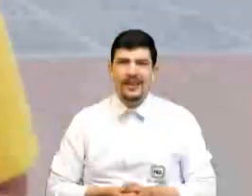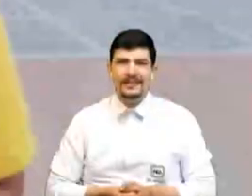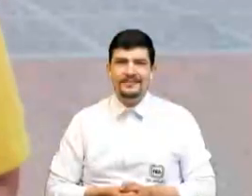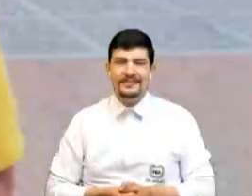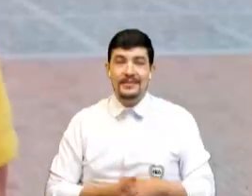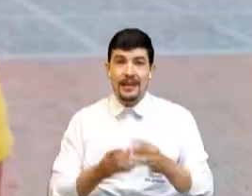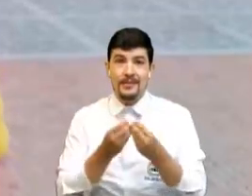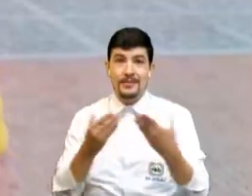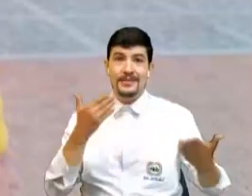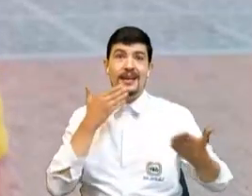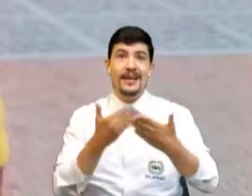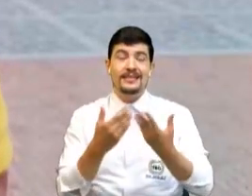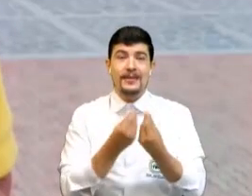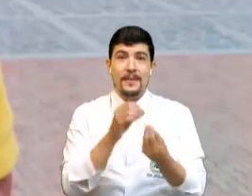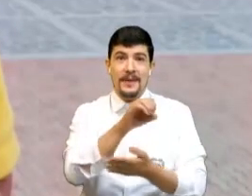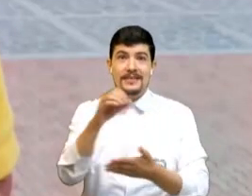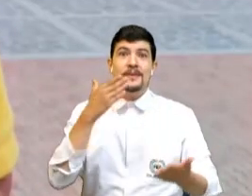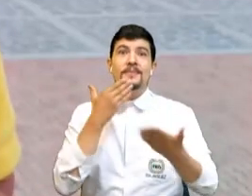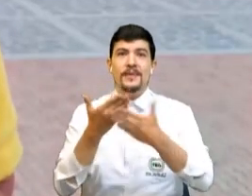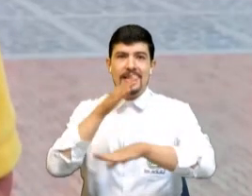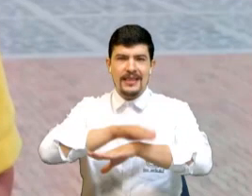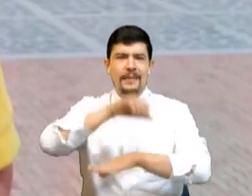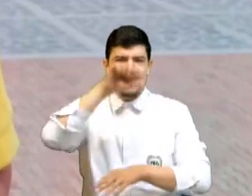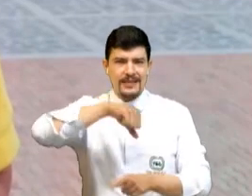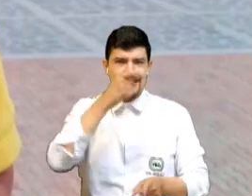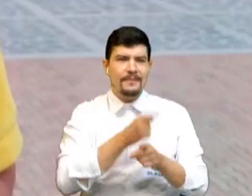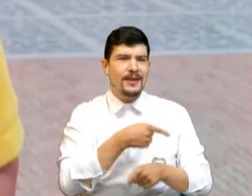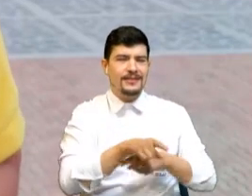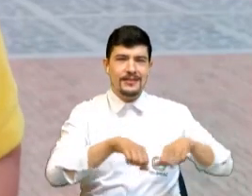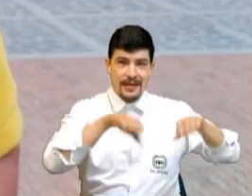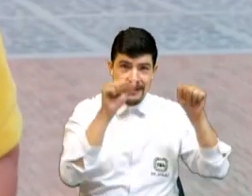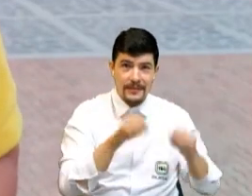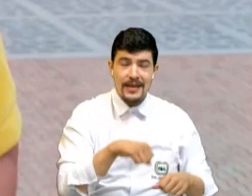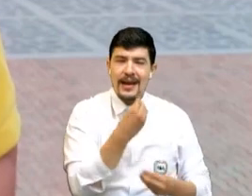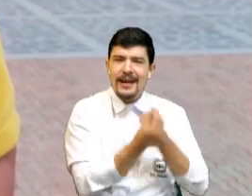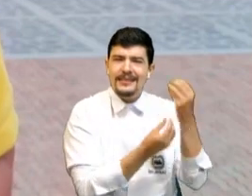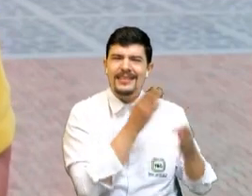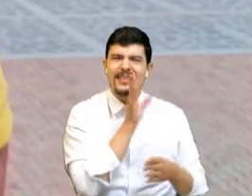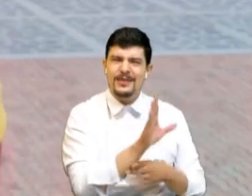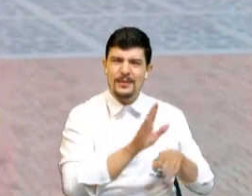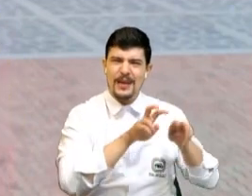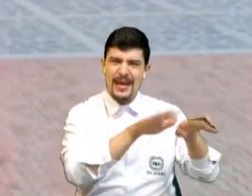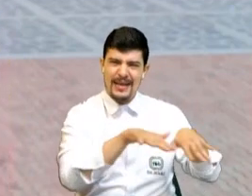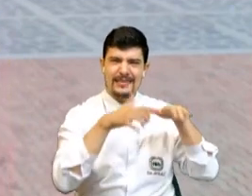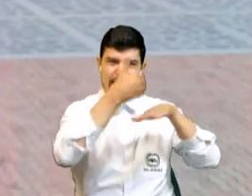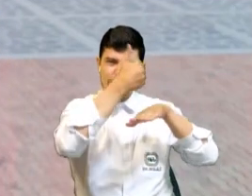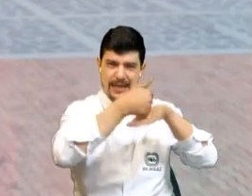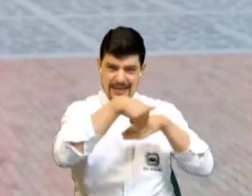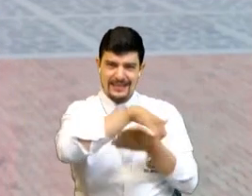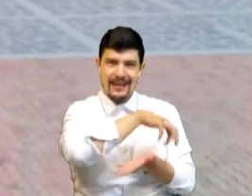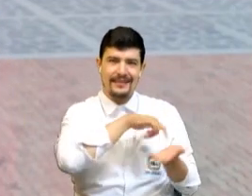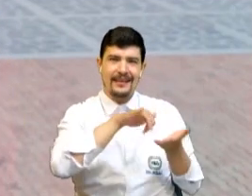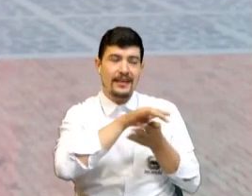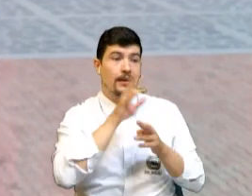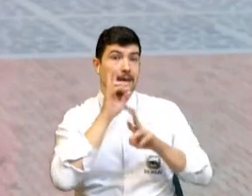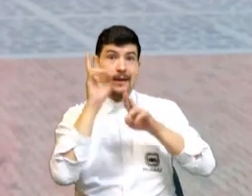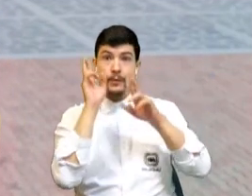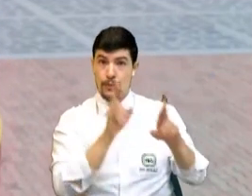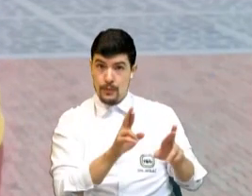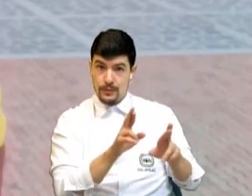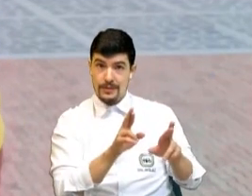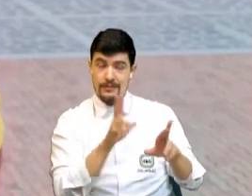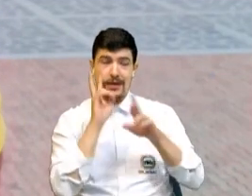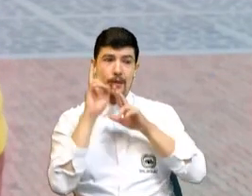Gracias, compañeros. Muy buenas tardes. La aprobación se hizo por parte de la Asamblea del Departamento de Santander, quienes reconocen